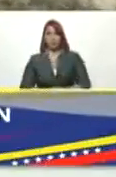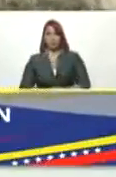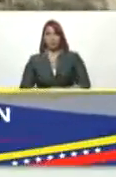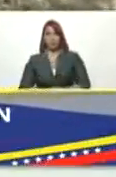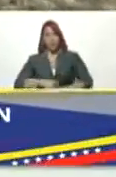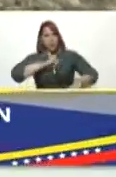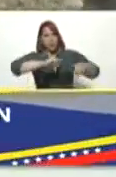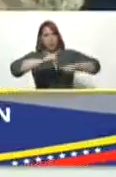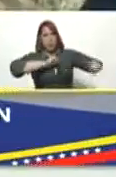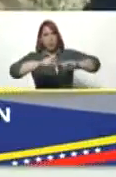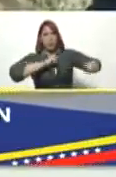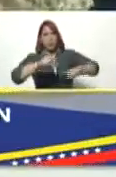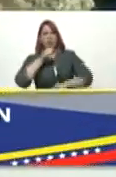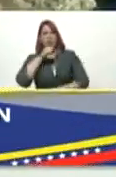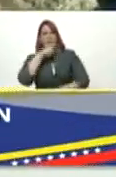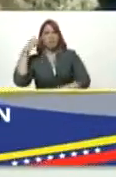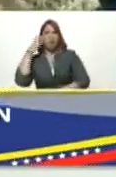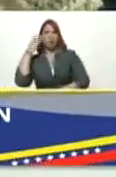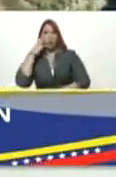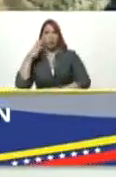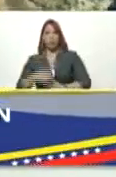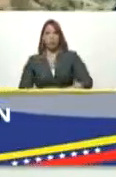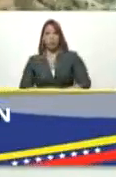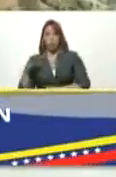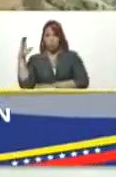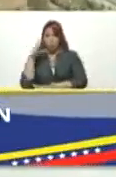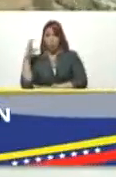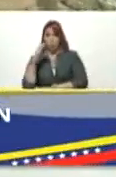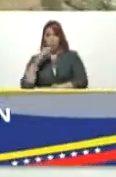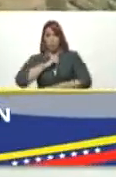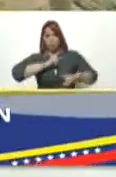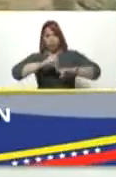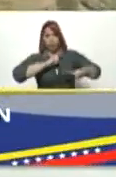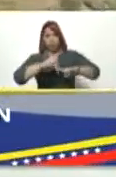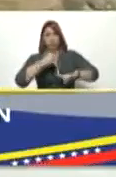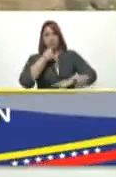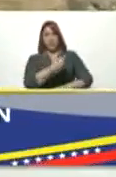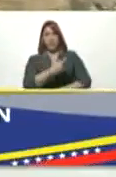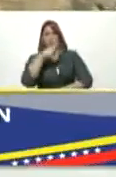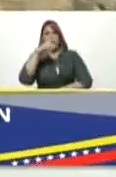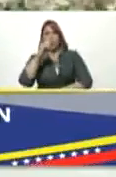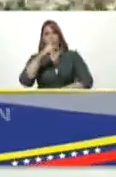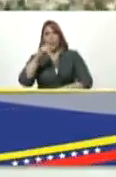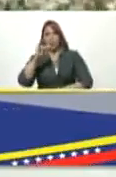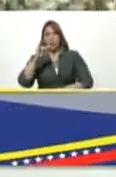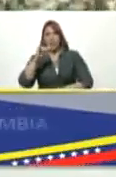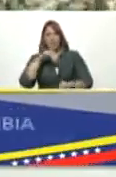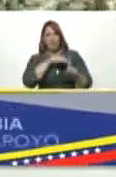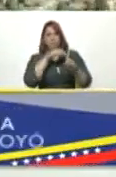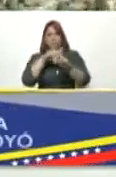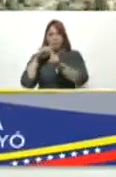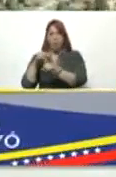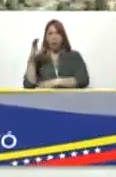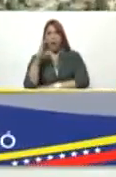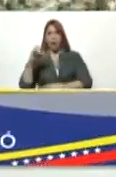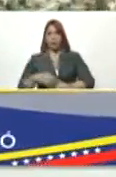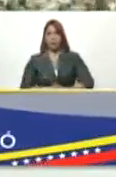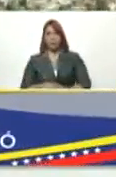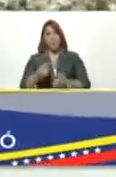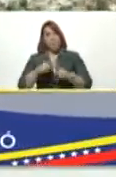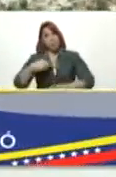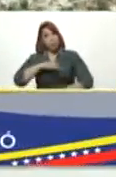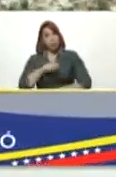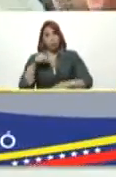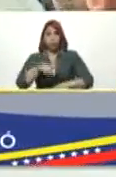paraco narcoparamilitar Iván Duque. Esa es la verdad. Pero aquí